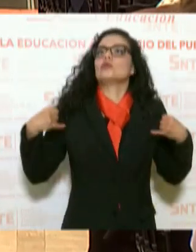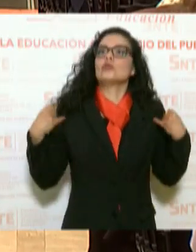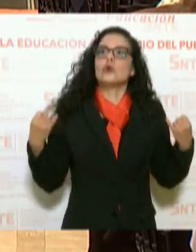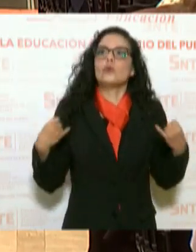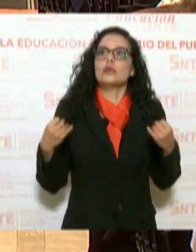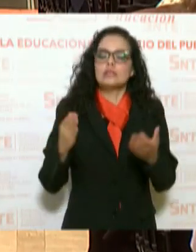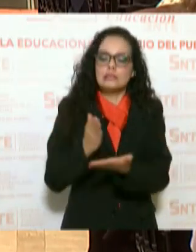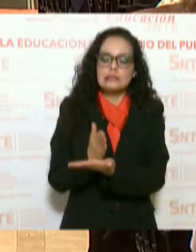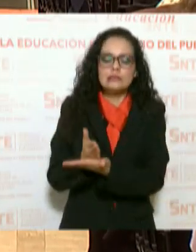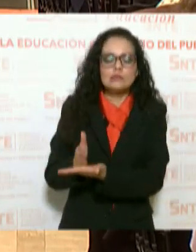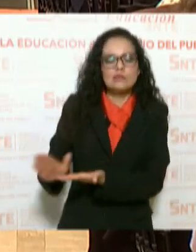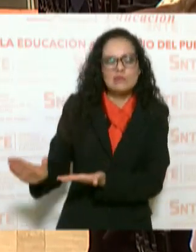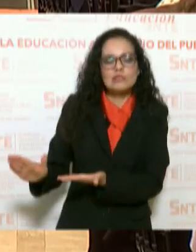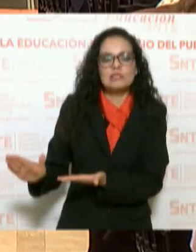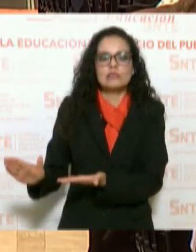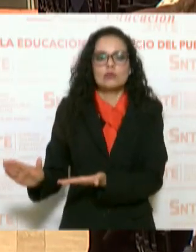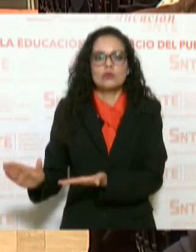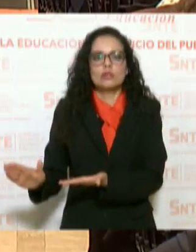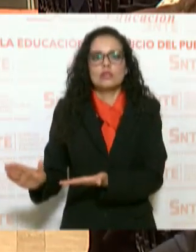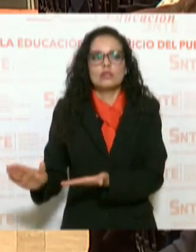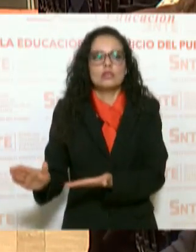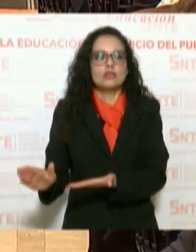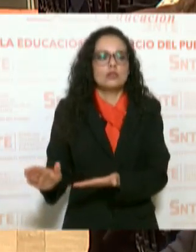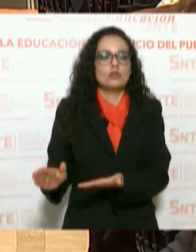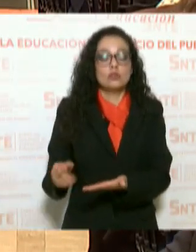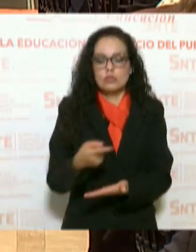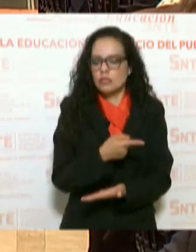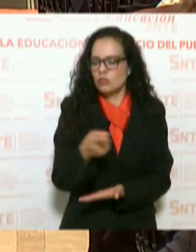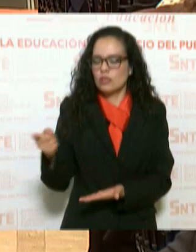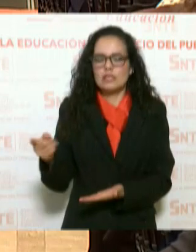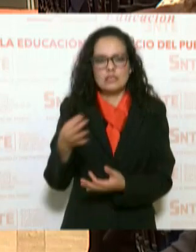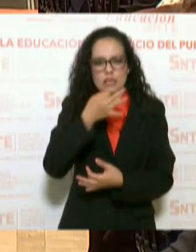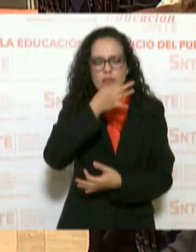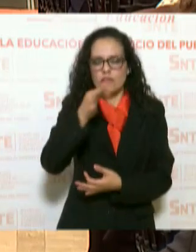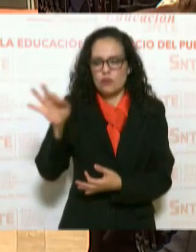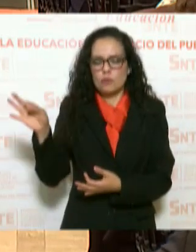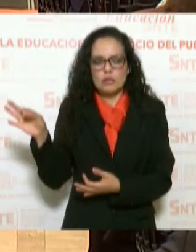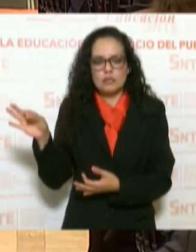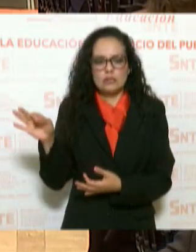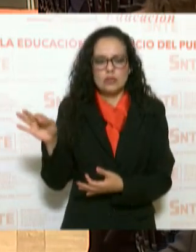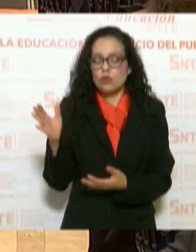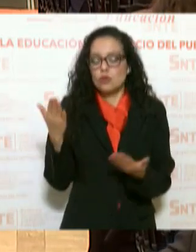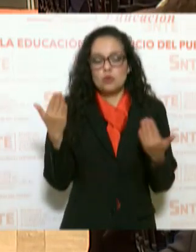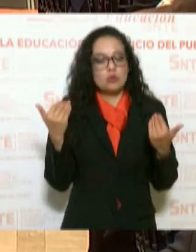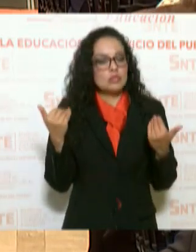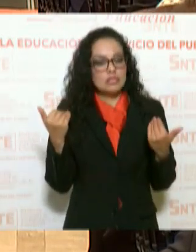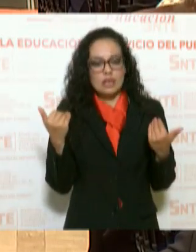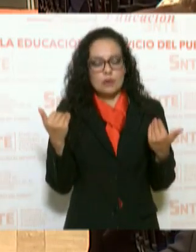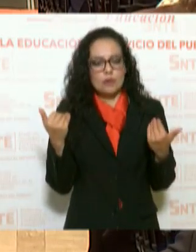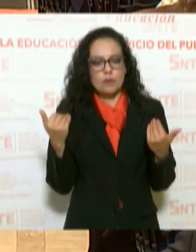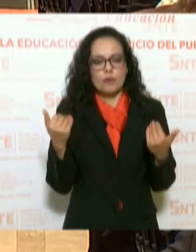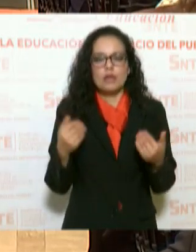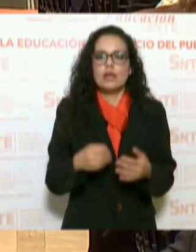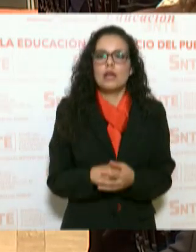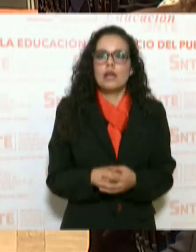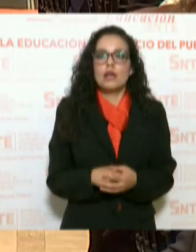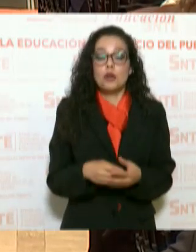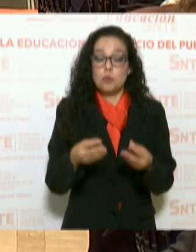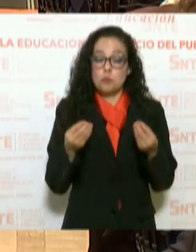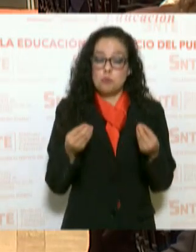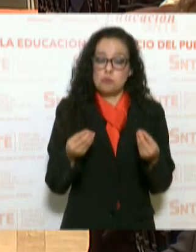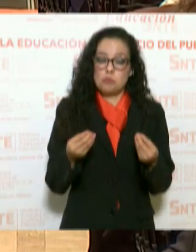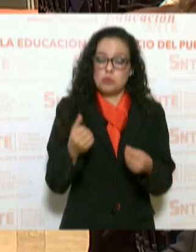la cuestión de la comercialización. Muchos de estos estudiantes no tienen los